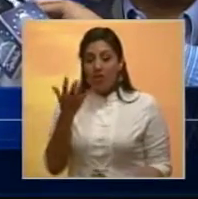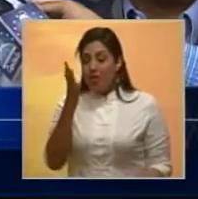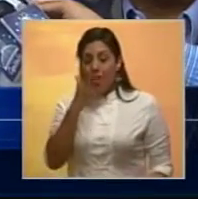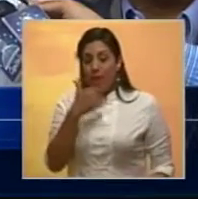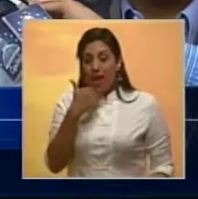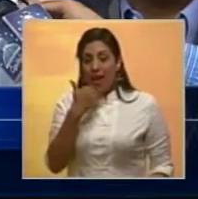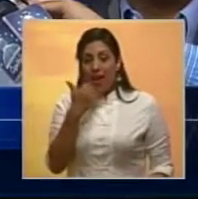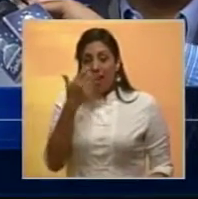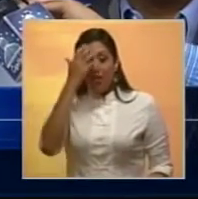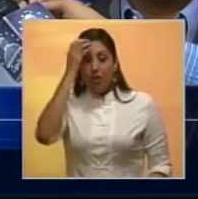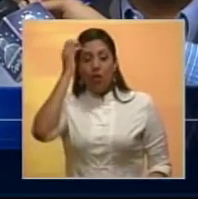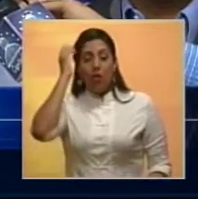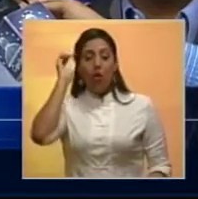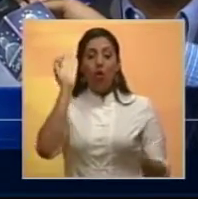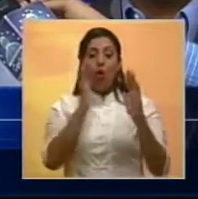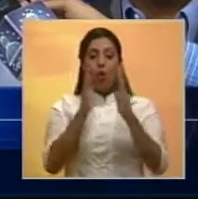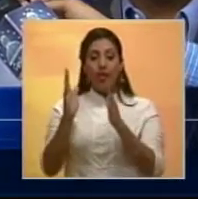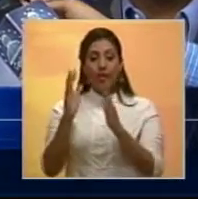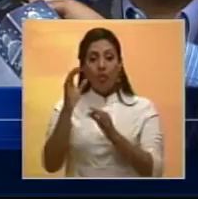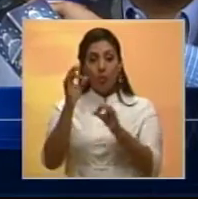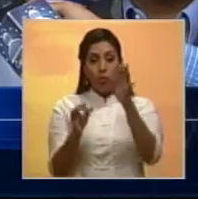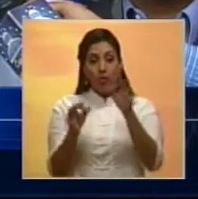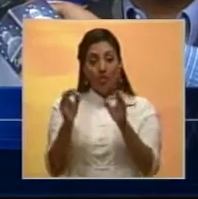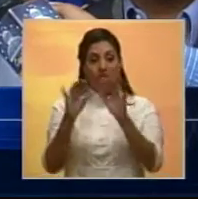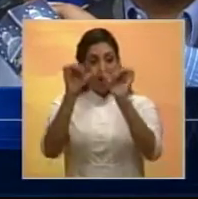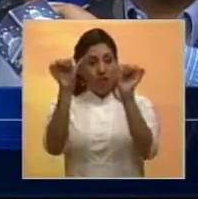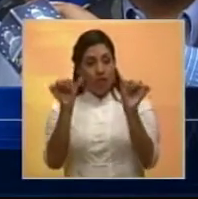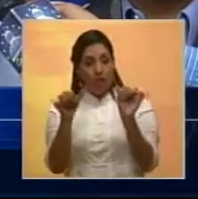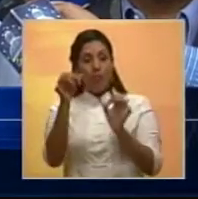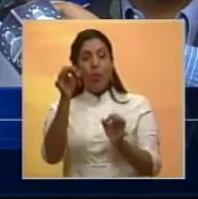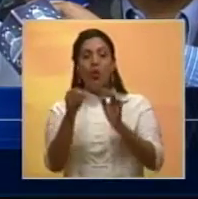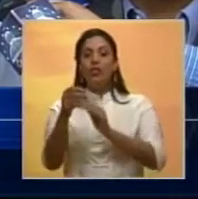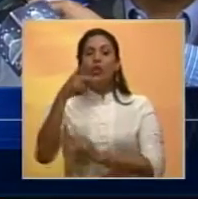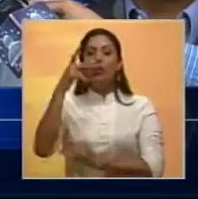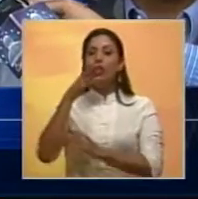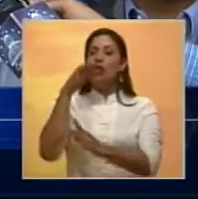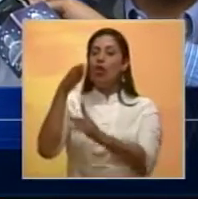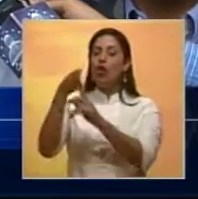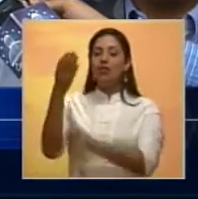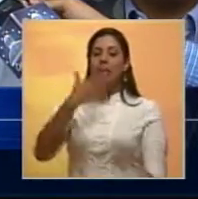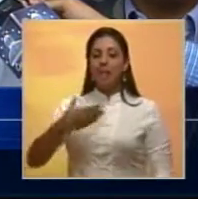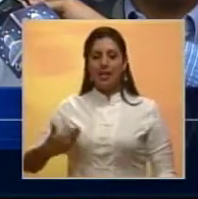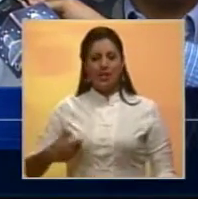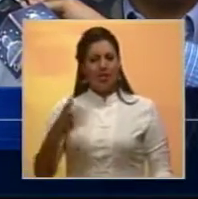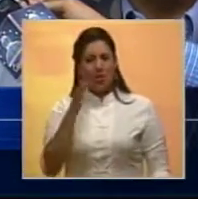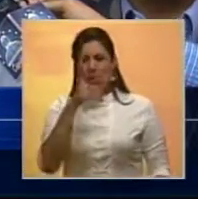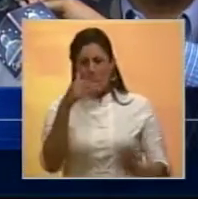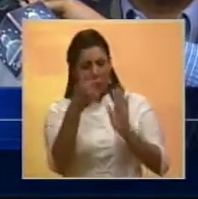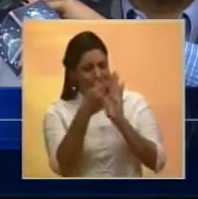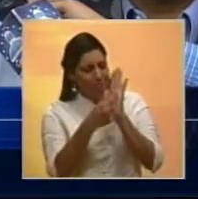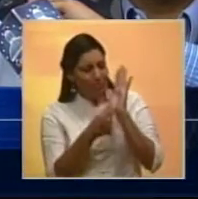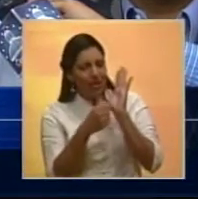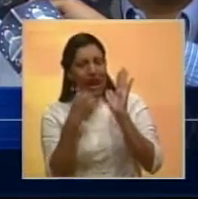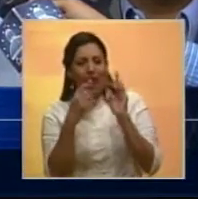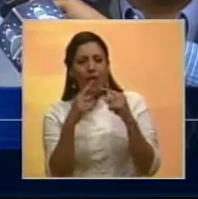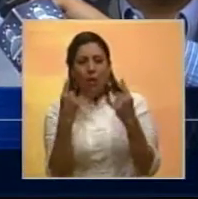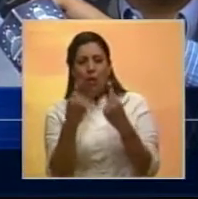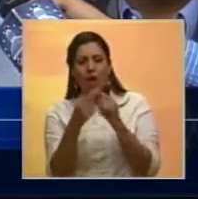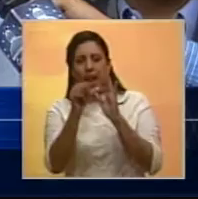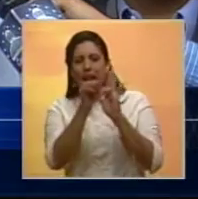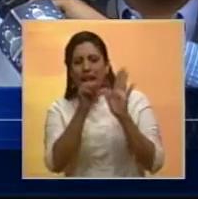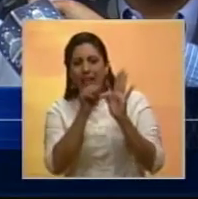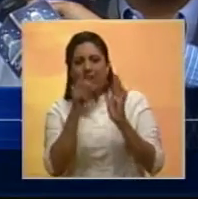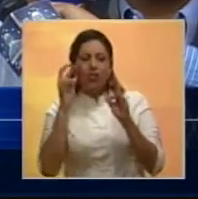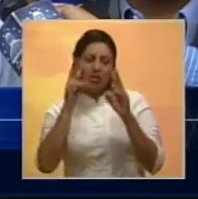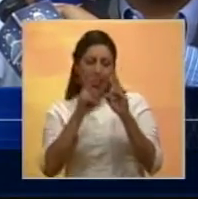existe en nuestra Constitución, en nuestro orden jurídico, la figura de juicio político al presidente. No existe ningún espacio, ningún artículo,